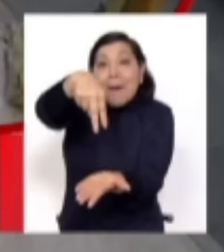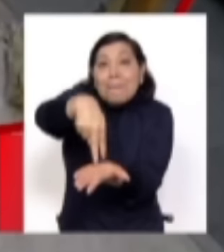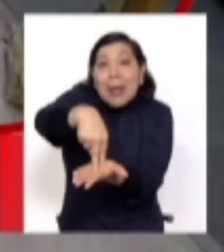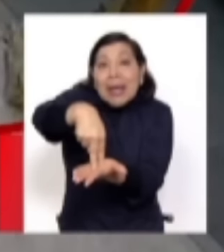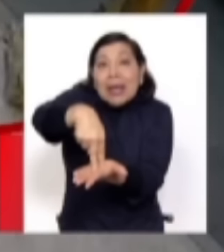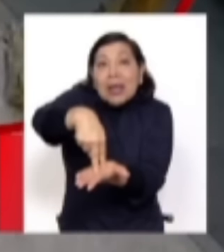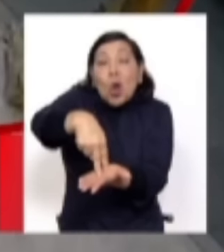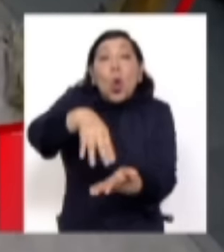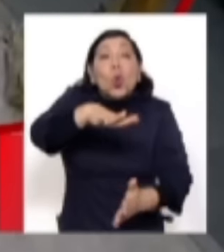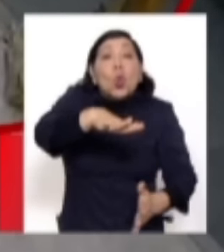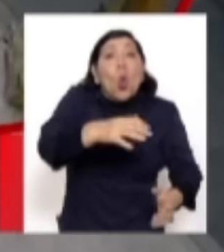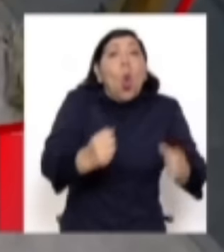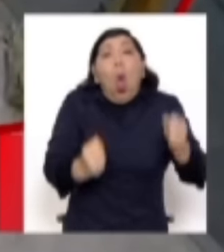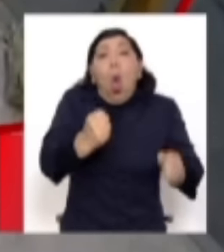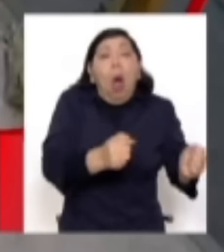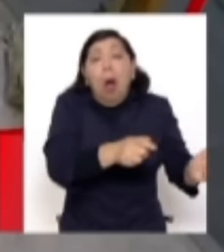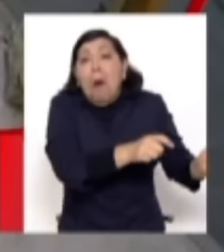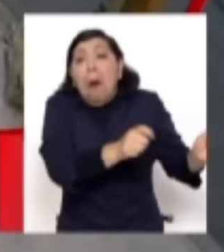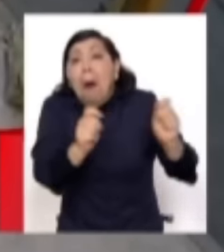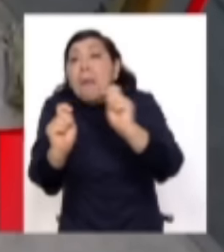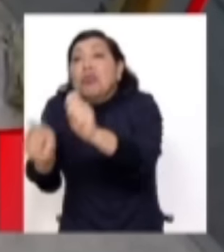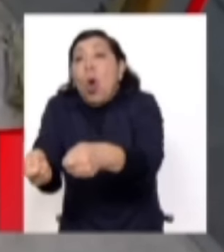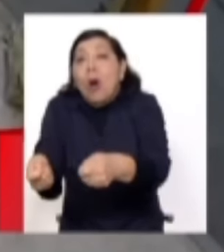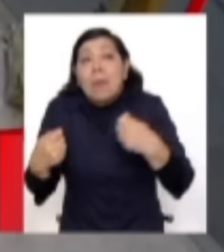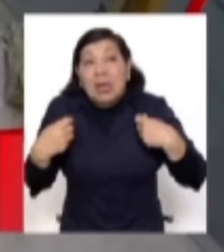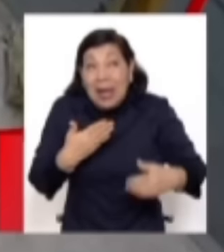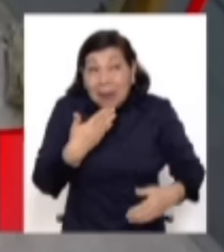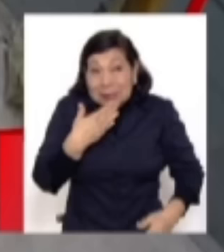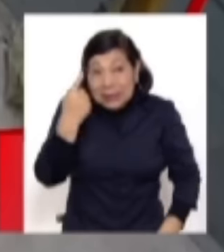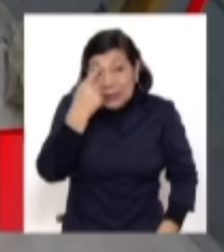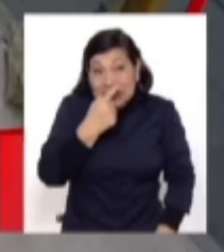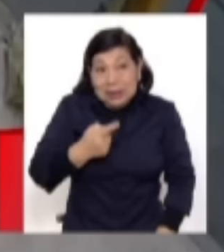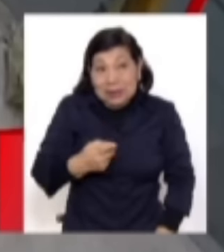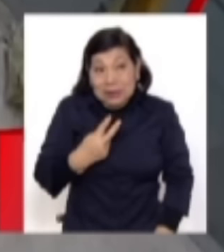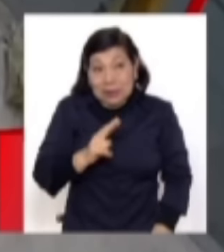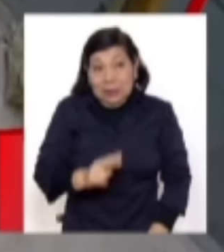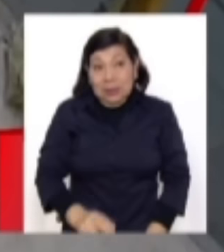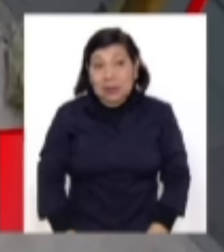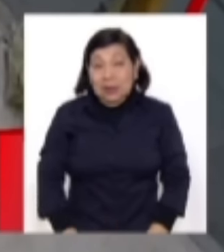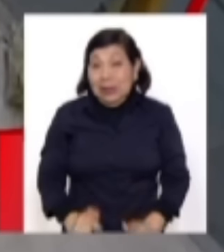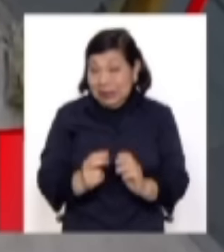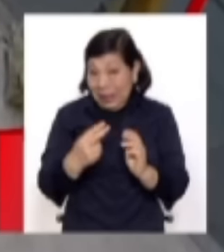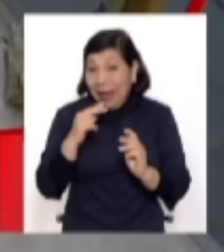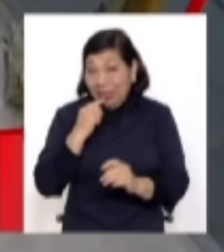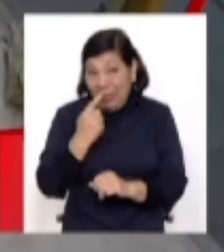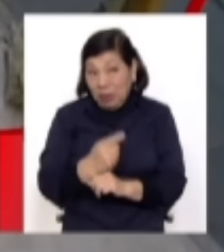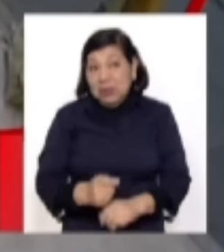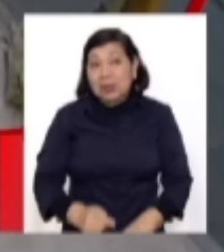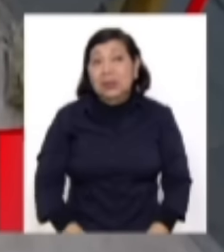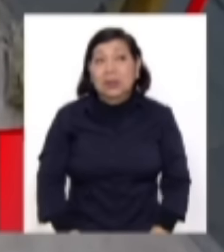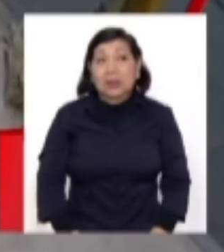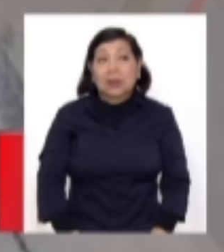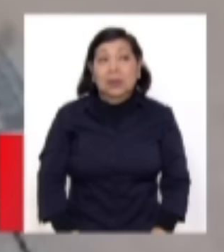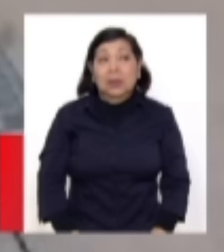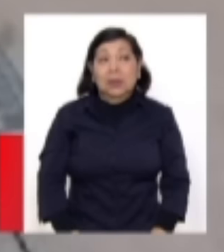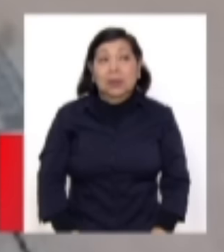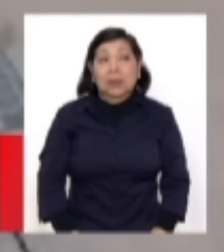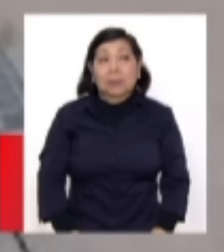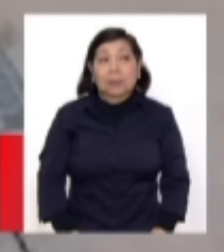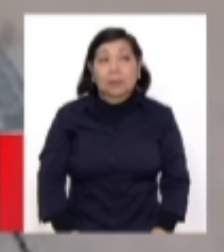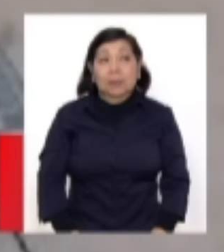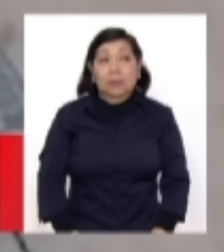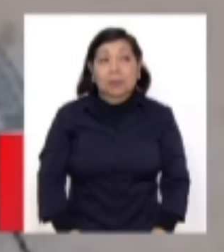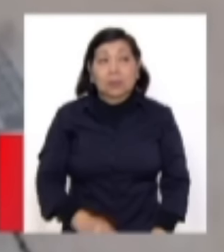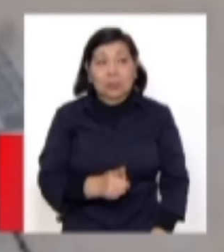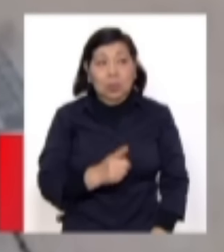todos los objetos de valor. La señora lo logra reconocer, ha visto estas imágenes, asimismo ha colocado ya la denuncia. ¿Qué le han dicho?